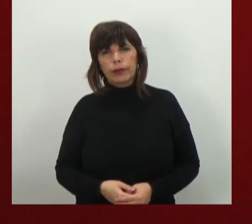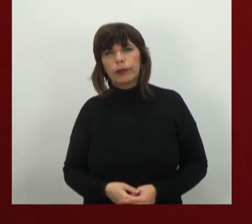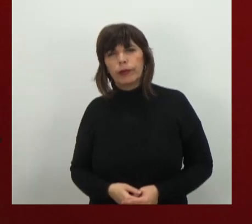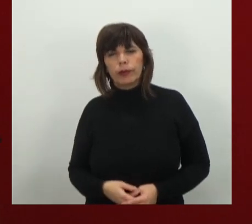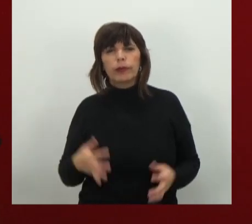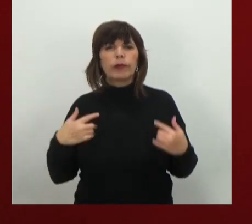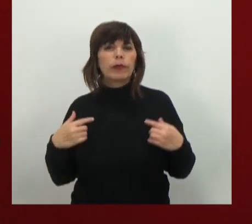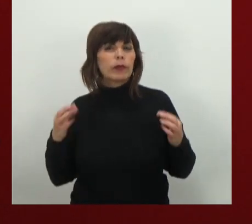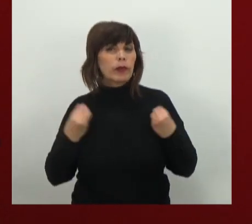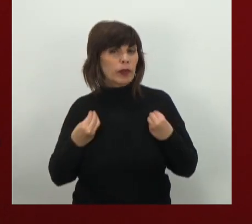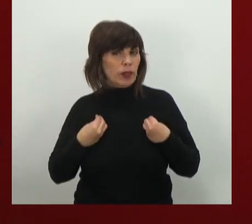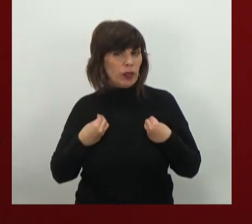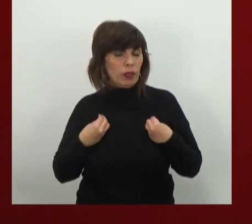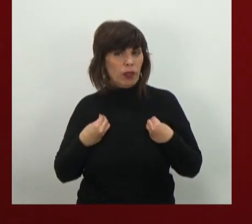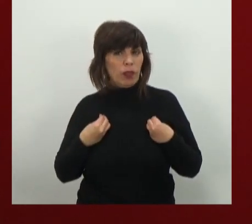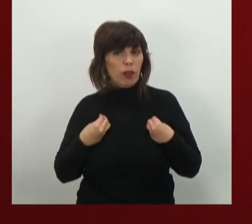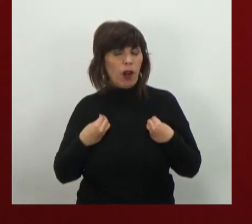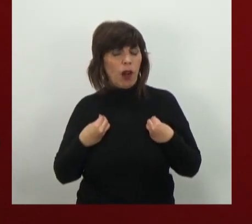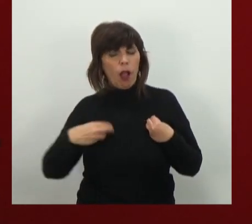es normal tener preocupaciones.